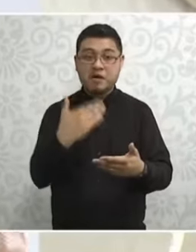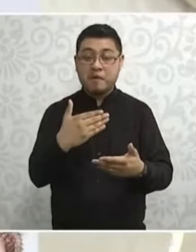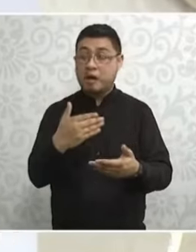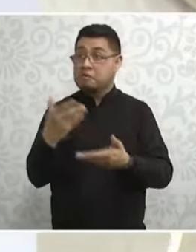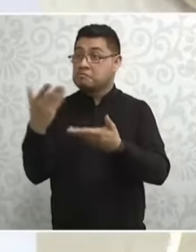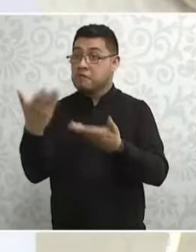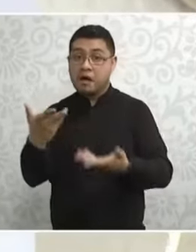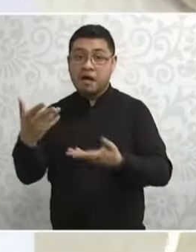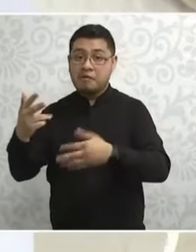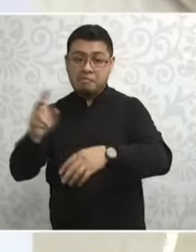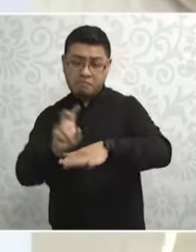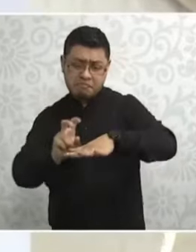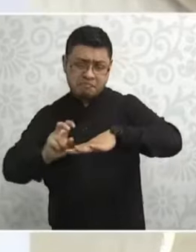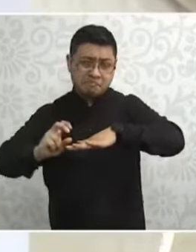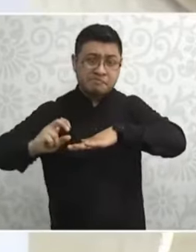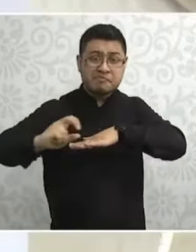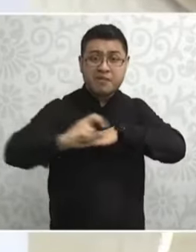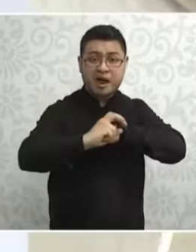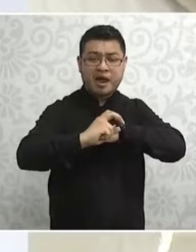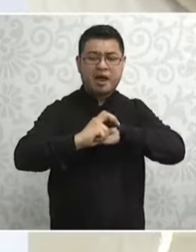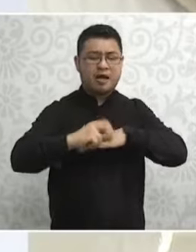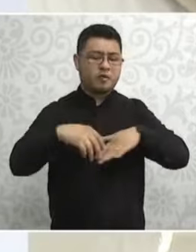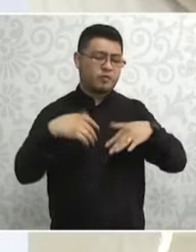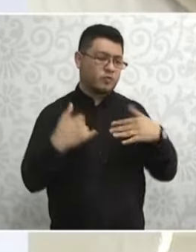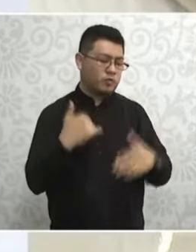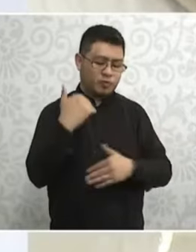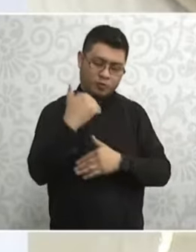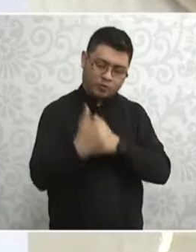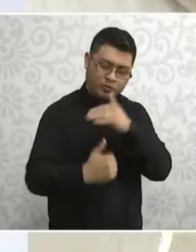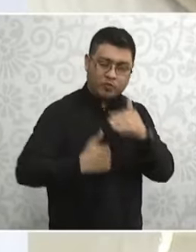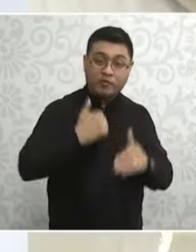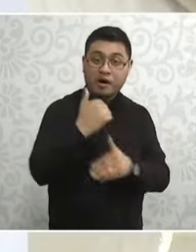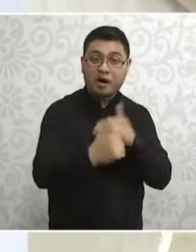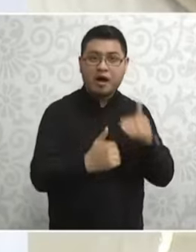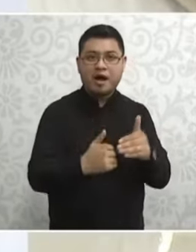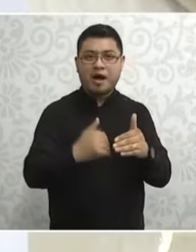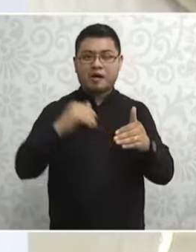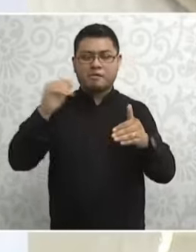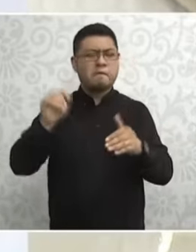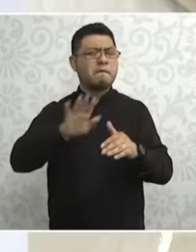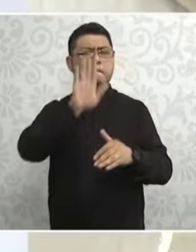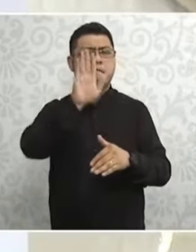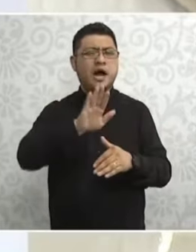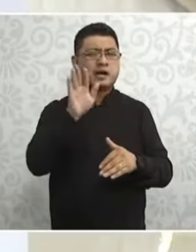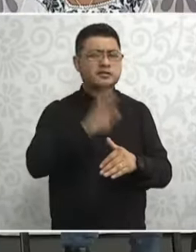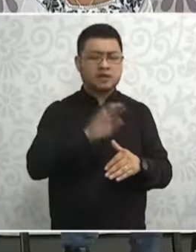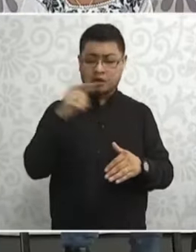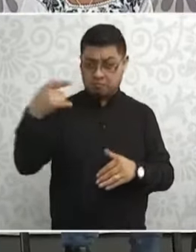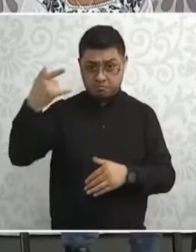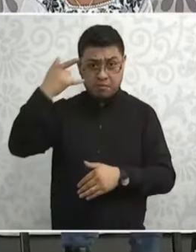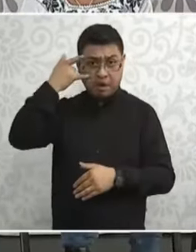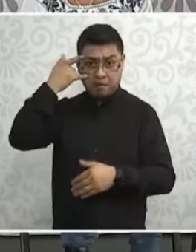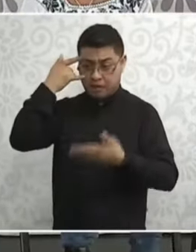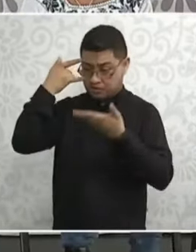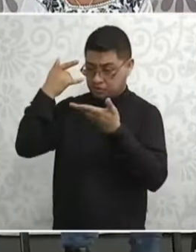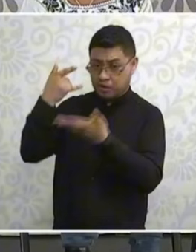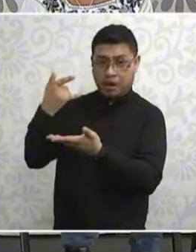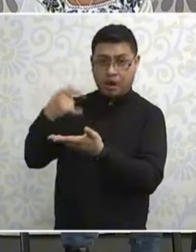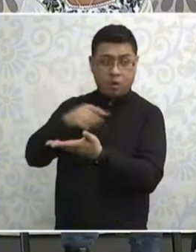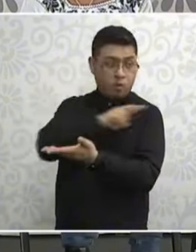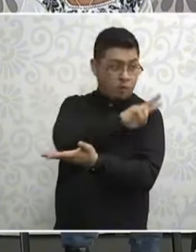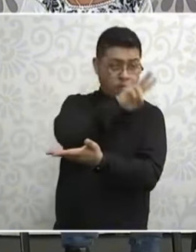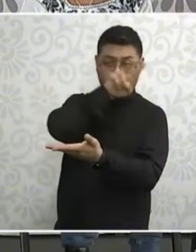llega un líder que nos empieza a reconocer la dignidad y el valor de esta